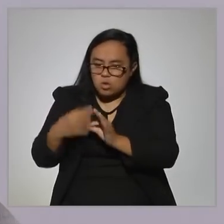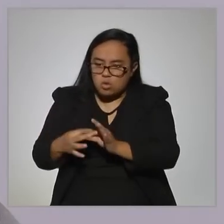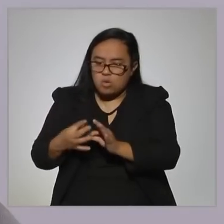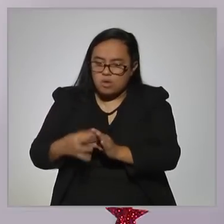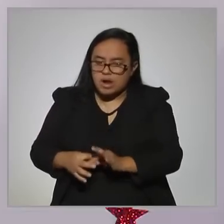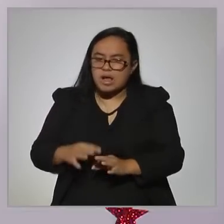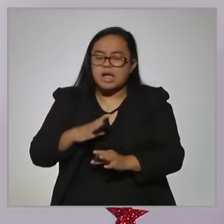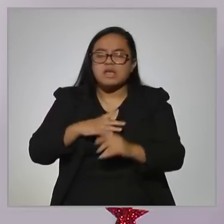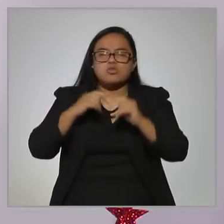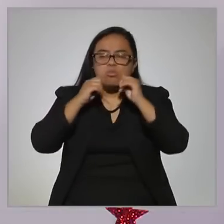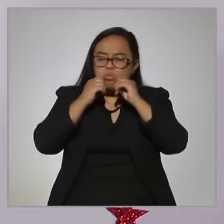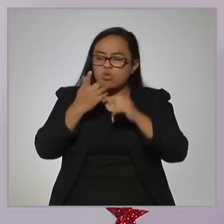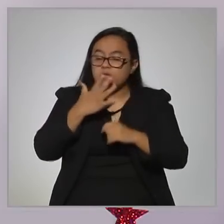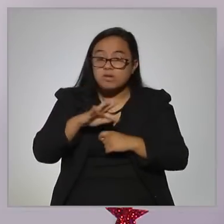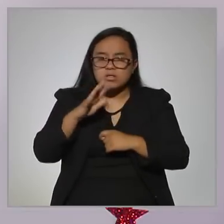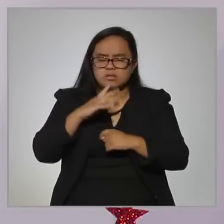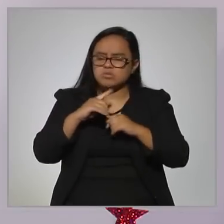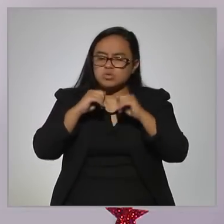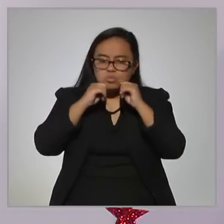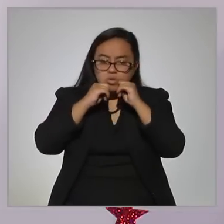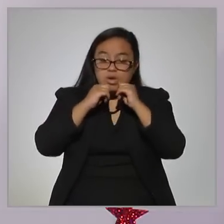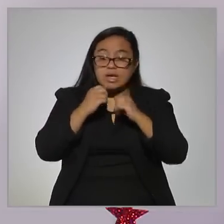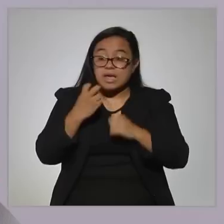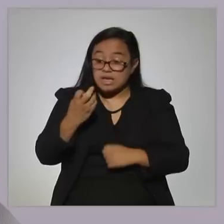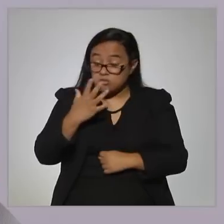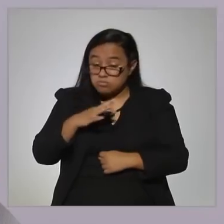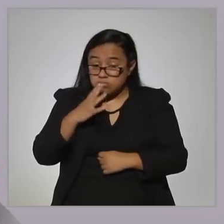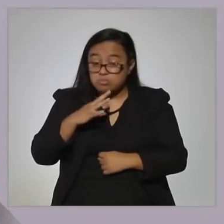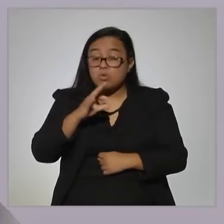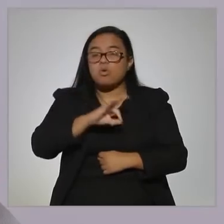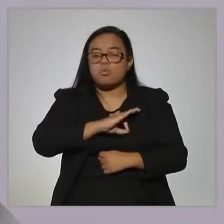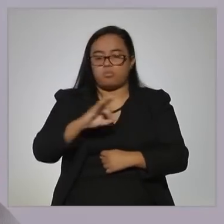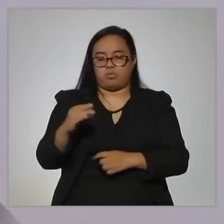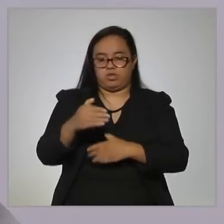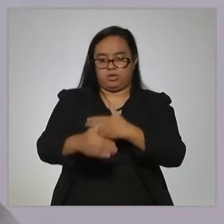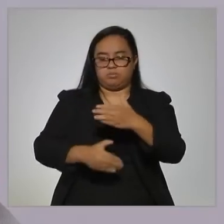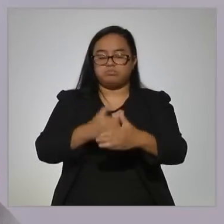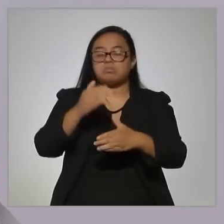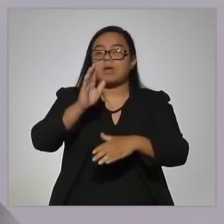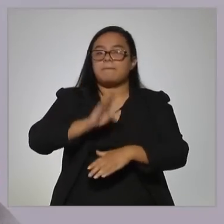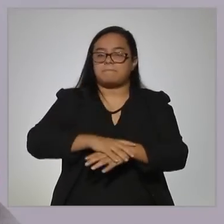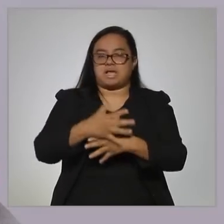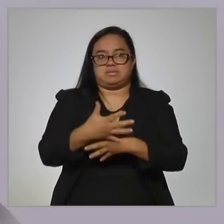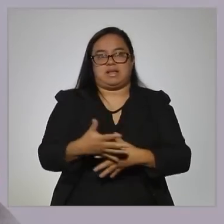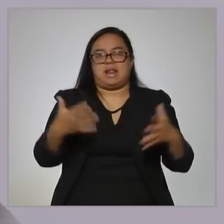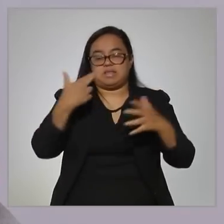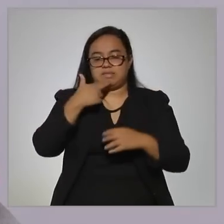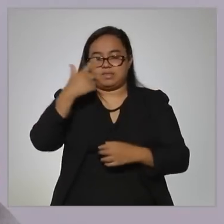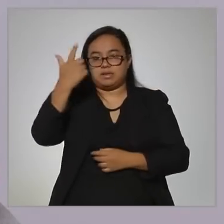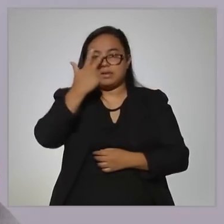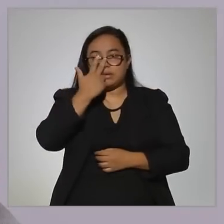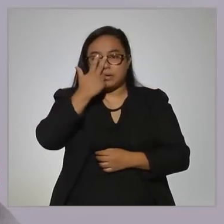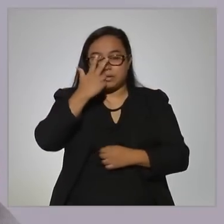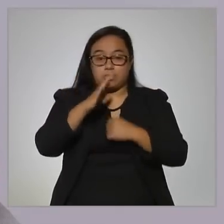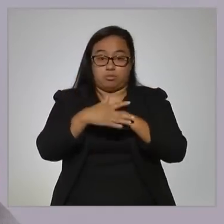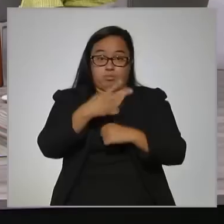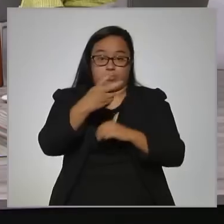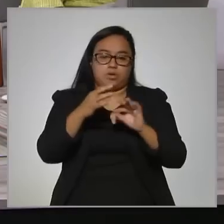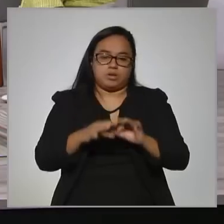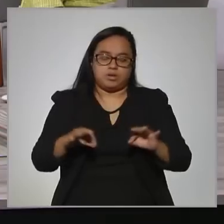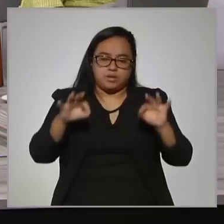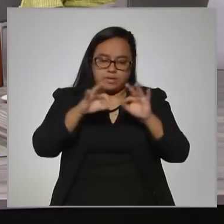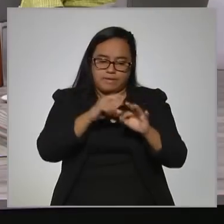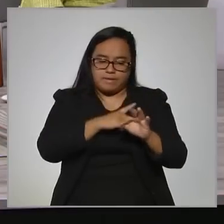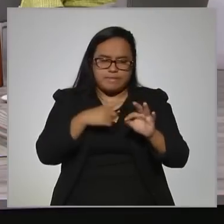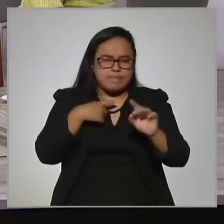aunque sean pequeñas. Siempre he dicho que las cosas pequeñas nos pueden llevar a cosas grandes, por eso de Claro. verdad que importante